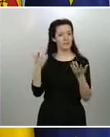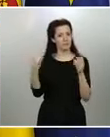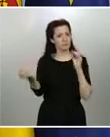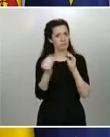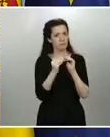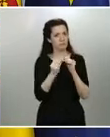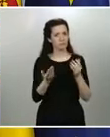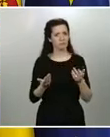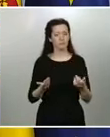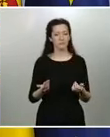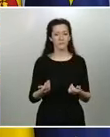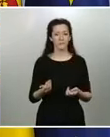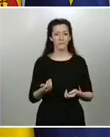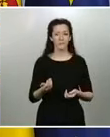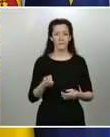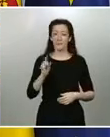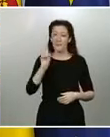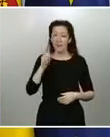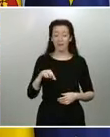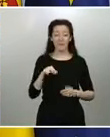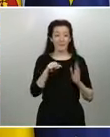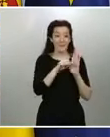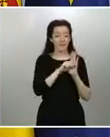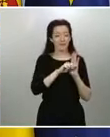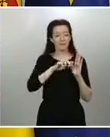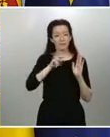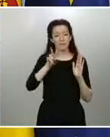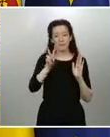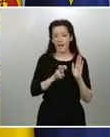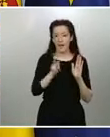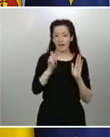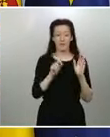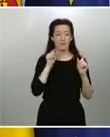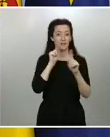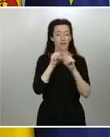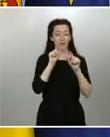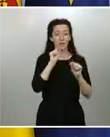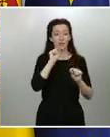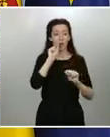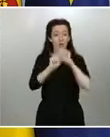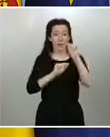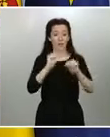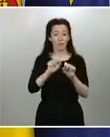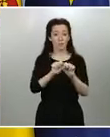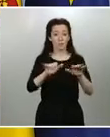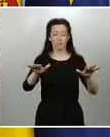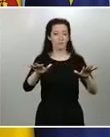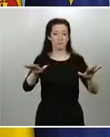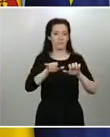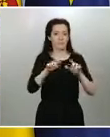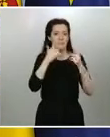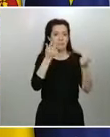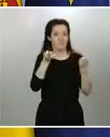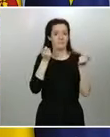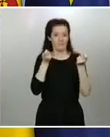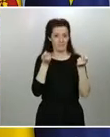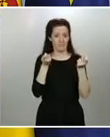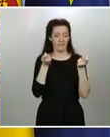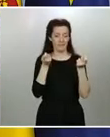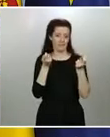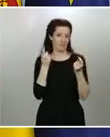utilidad para disminuir la tasa de contagios y combatir el virus su eficacia se basó en dos